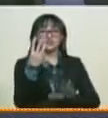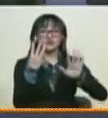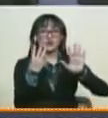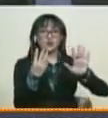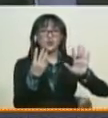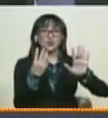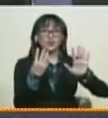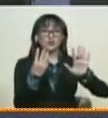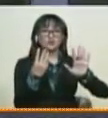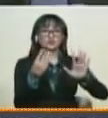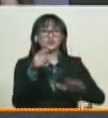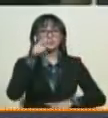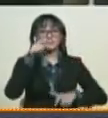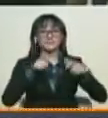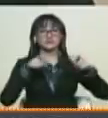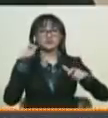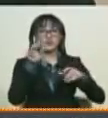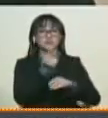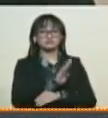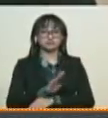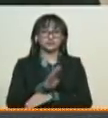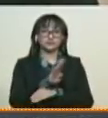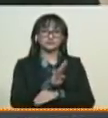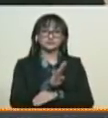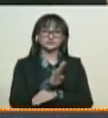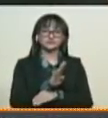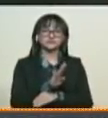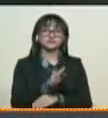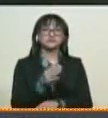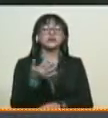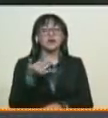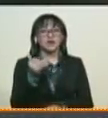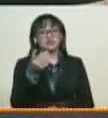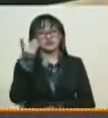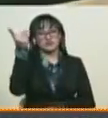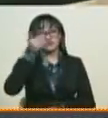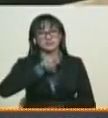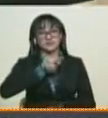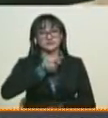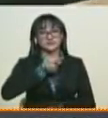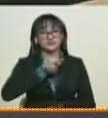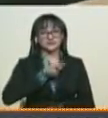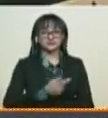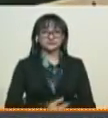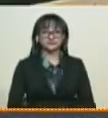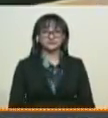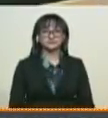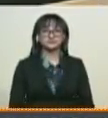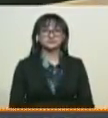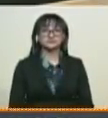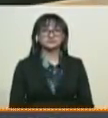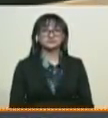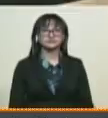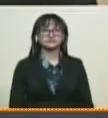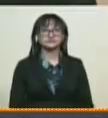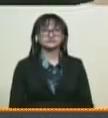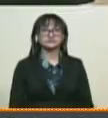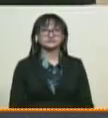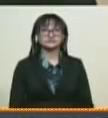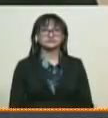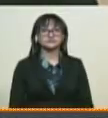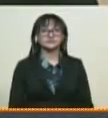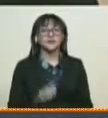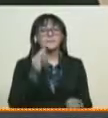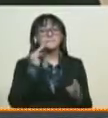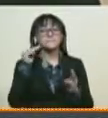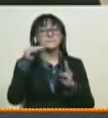594.448 compatriotas que tienen algún tipo de diversidad funcional. La meta es